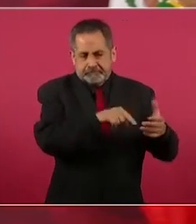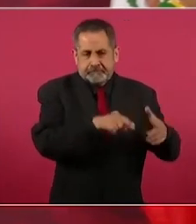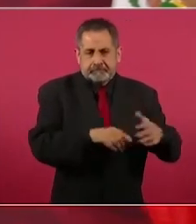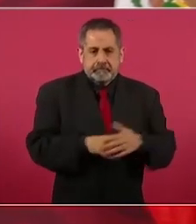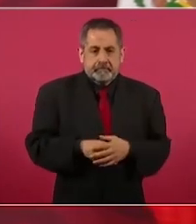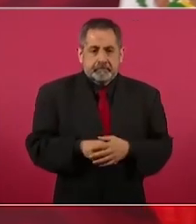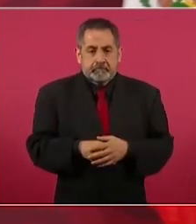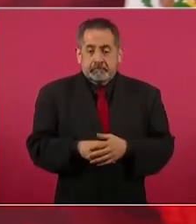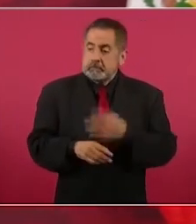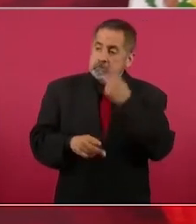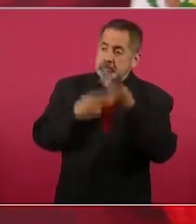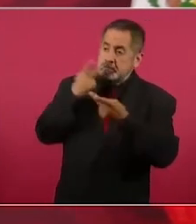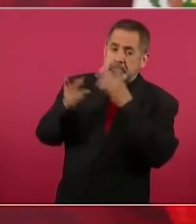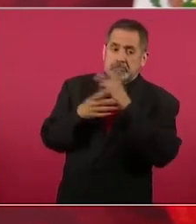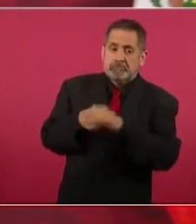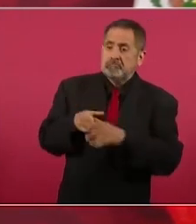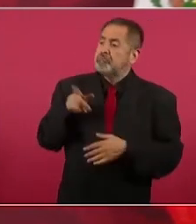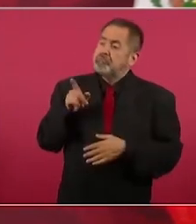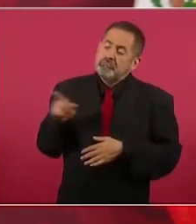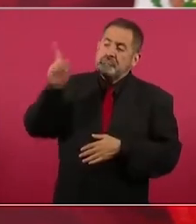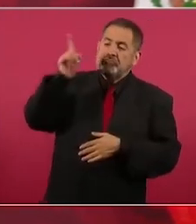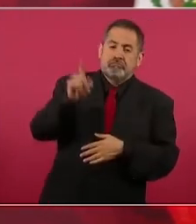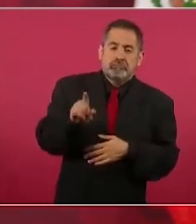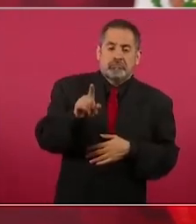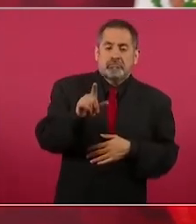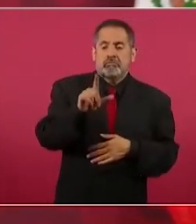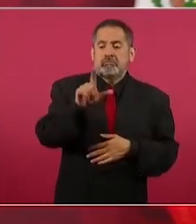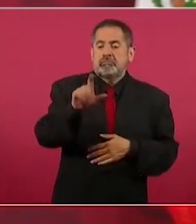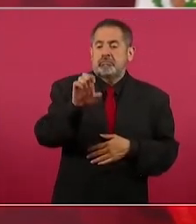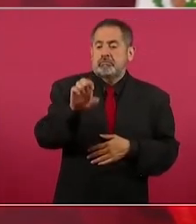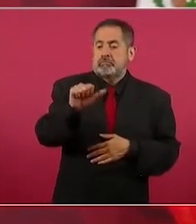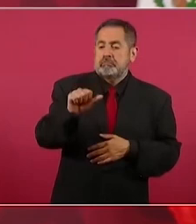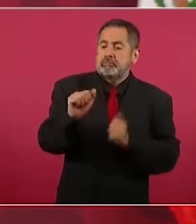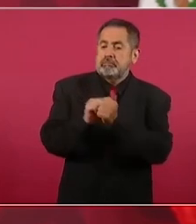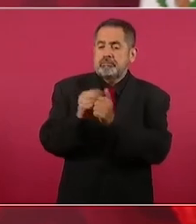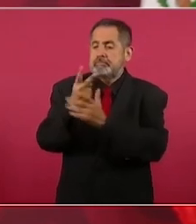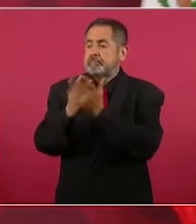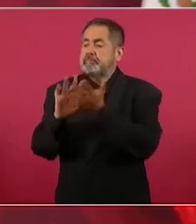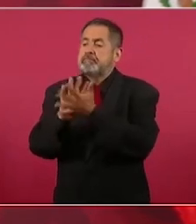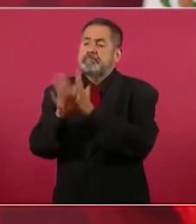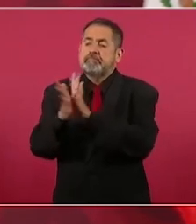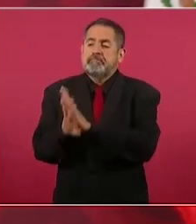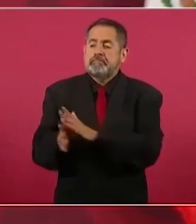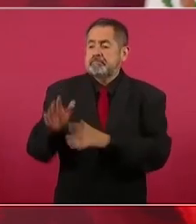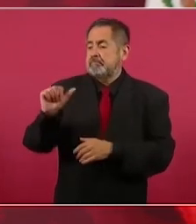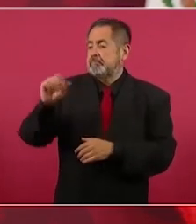a decir Echeverría y López Obrador.